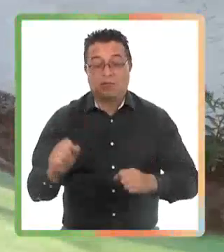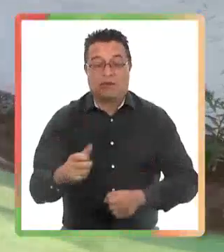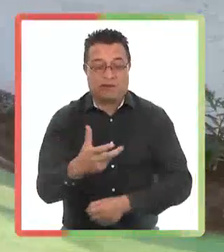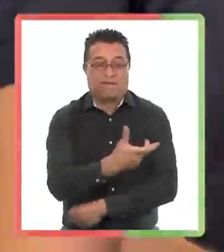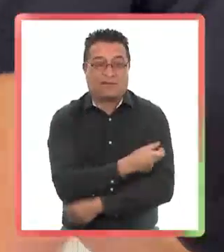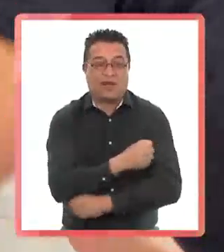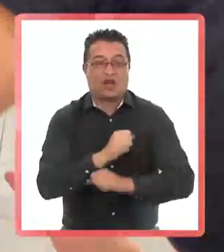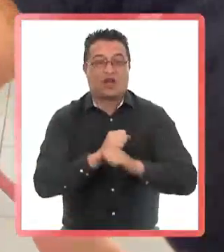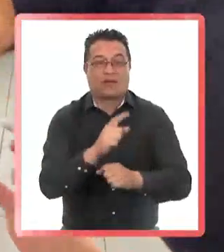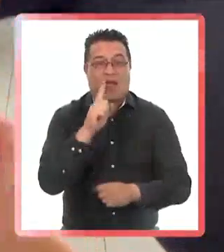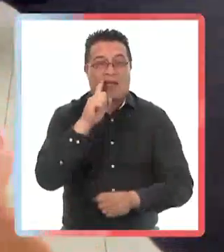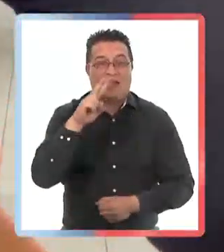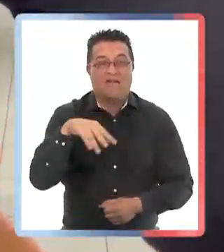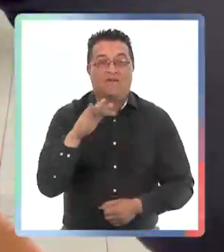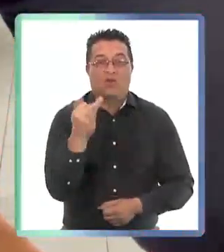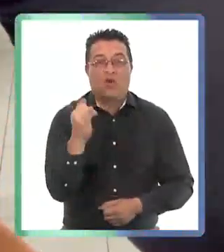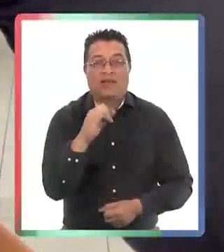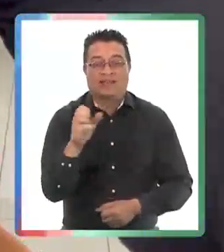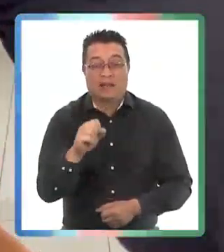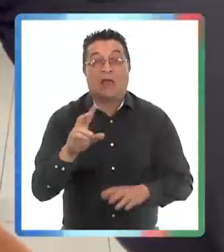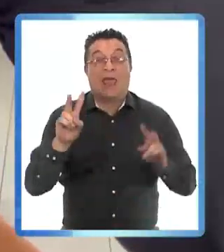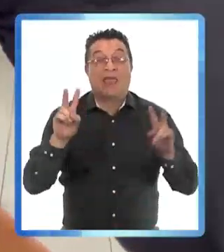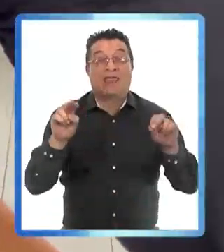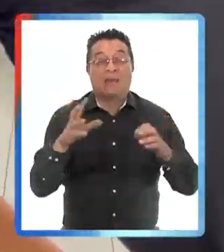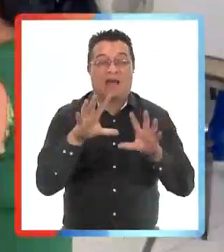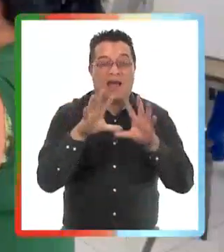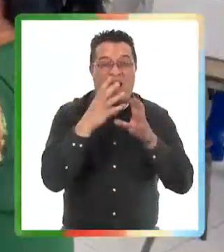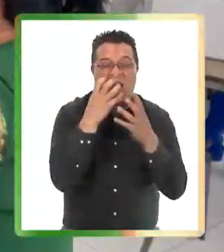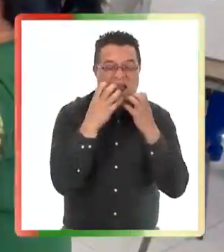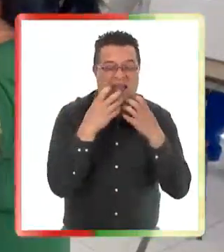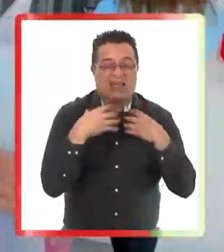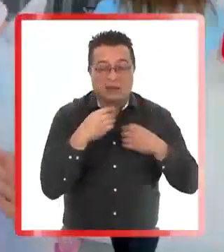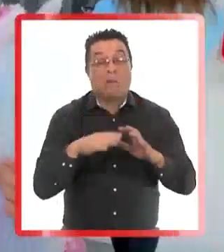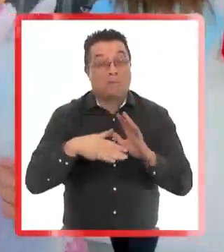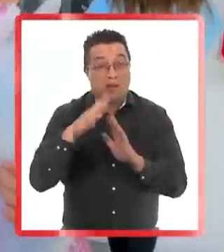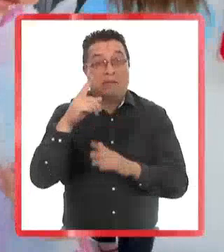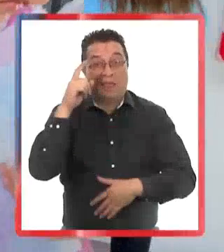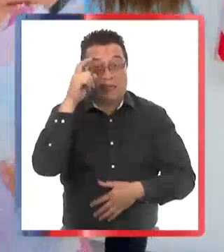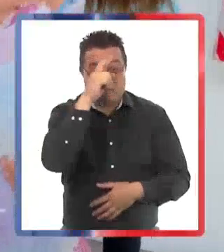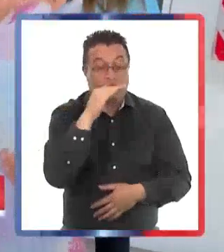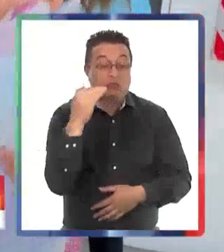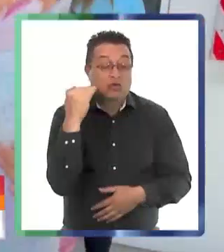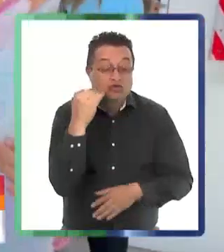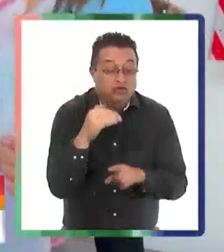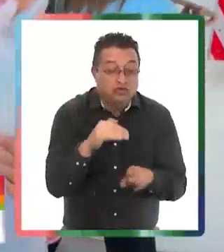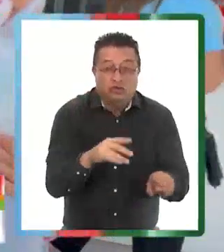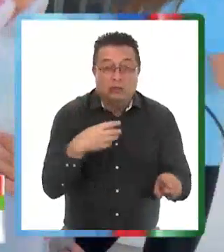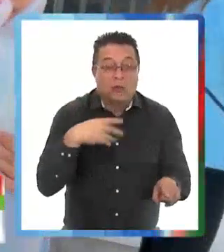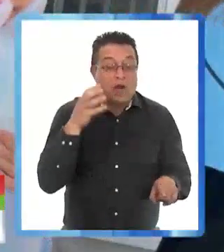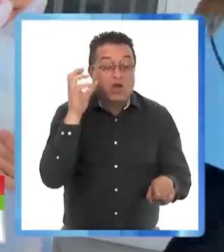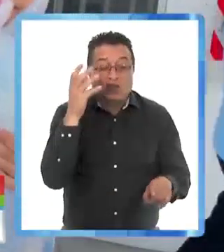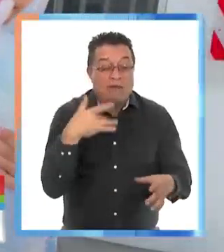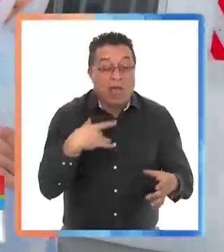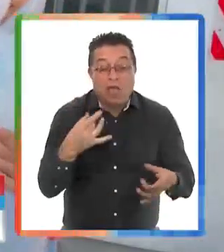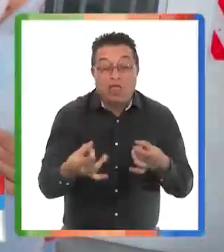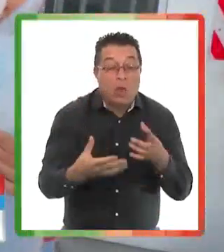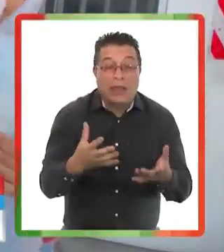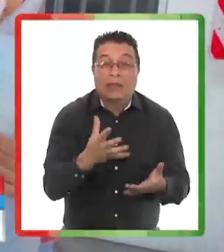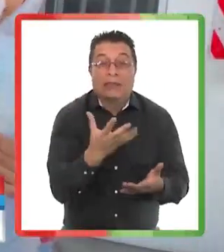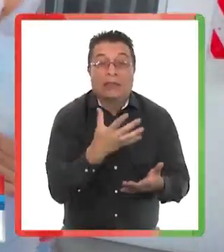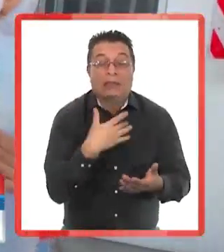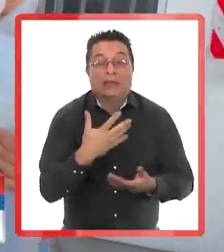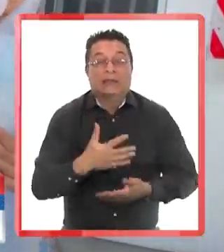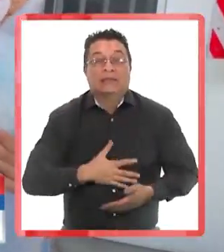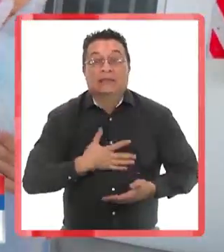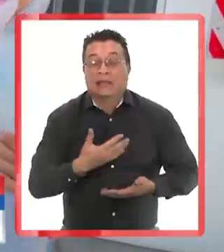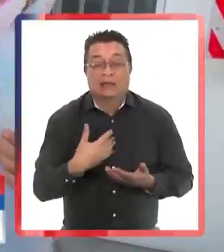para que ellos estén más vacunados contra la influenza. Con el tema de las alergias y todo eso, ellos se les complica mucho más, porque donde son tan pequeñitos a veces uno no